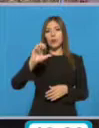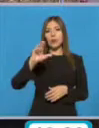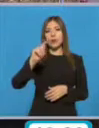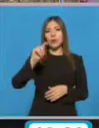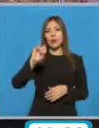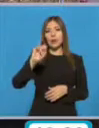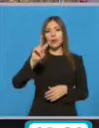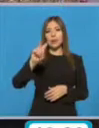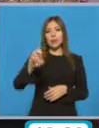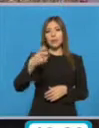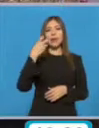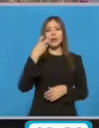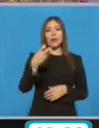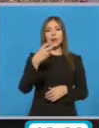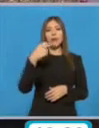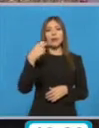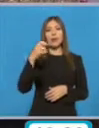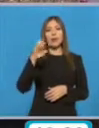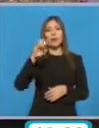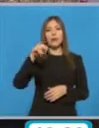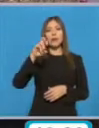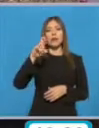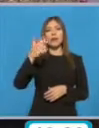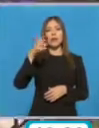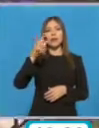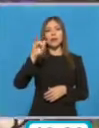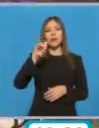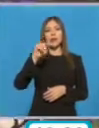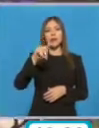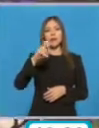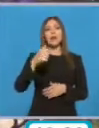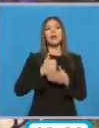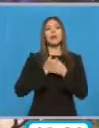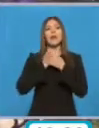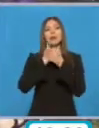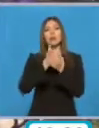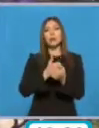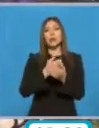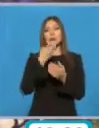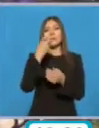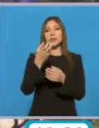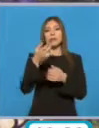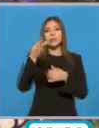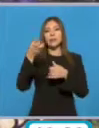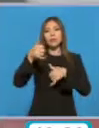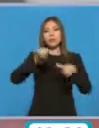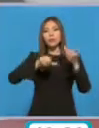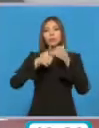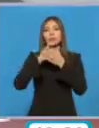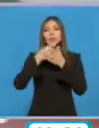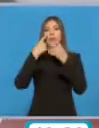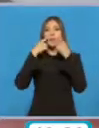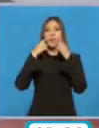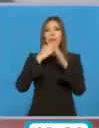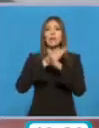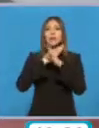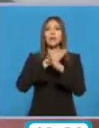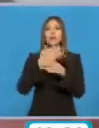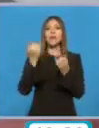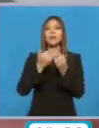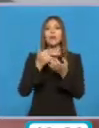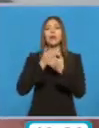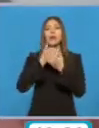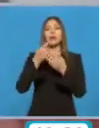va a ayudar a esto. Energetizante, nos va a ayudar a esto, pero además tiene ingredientes que son antirradicales